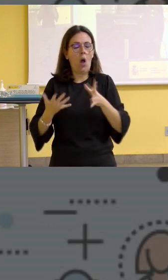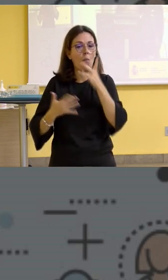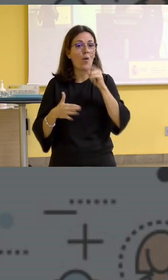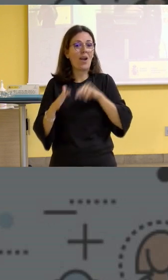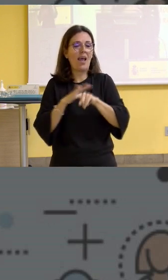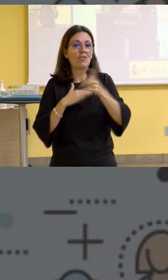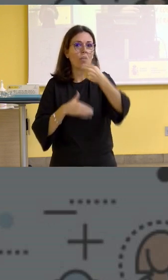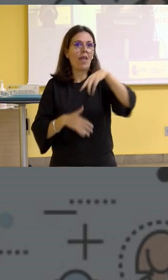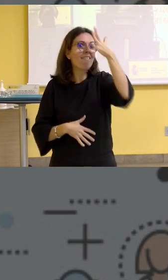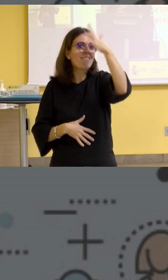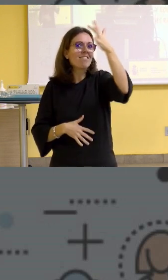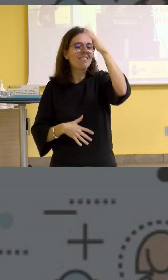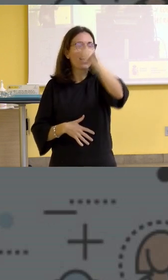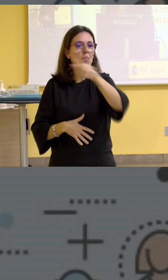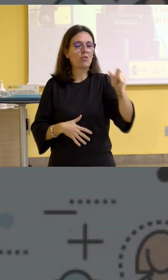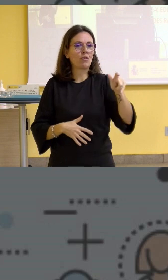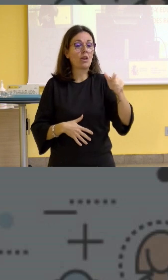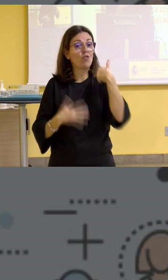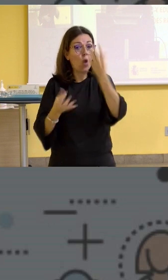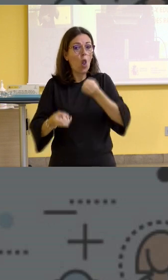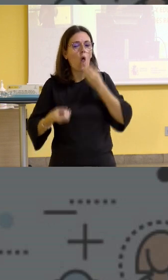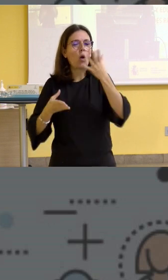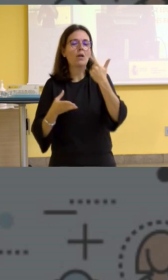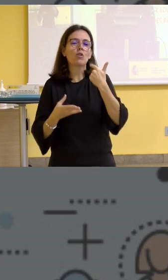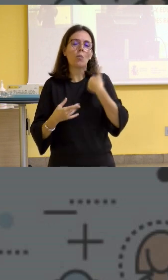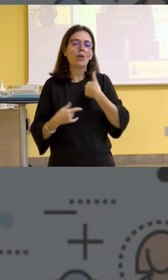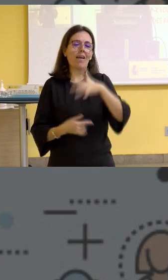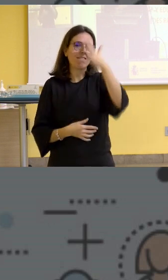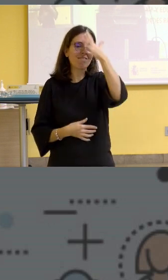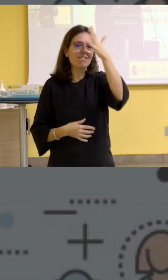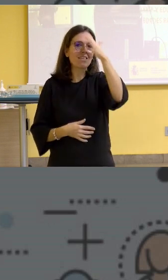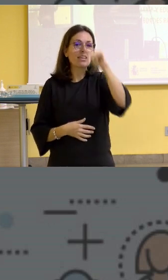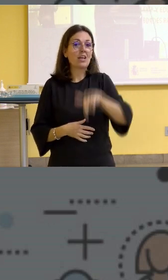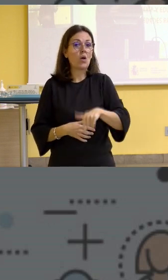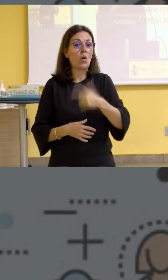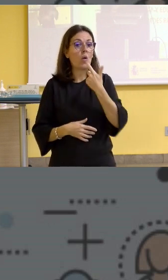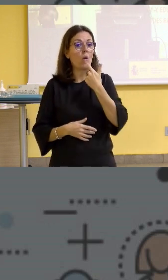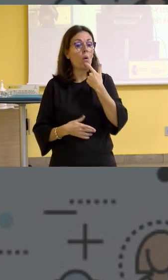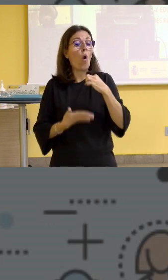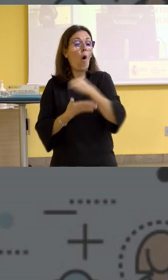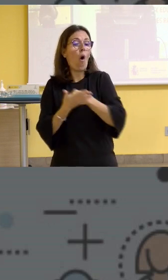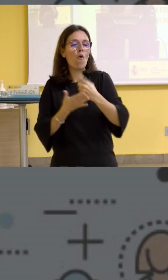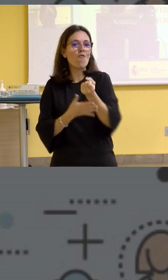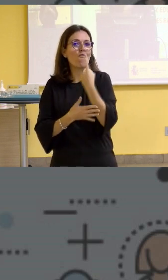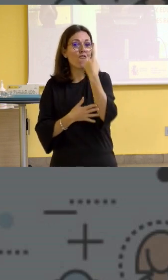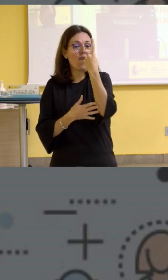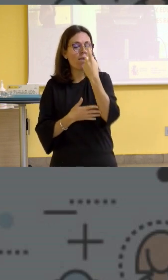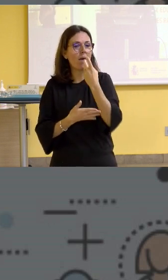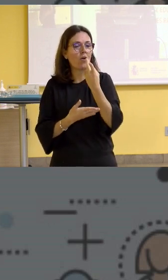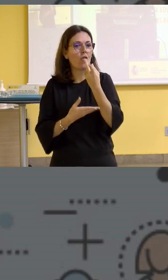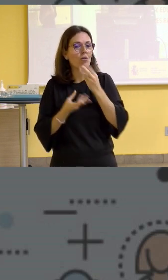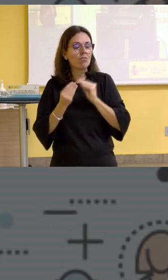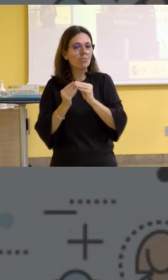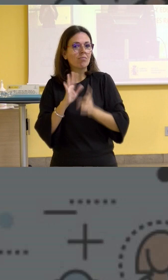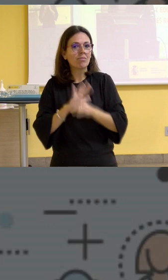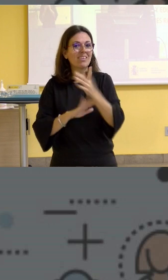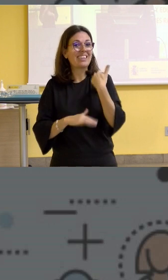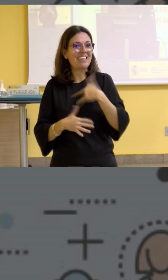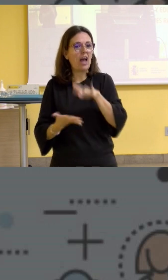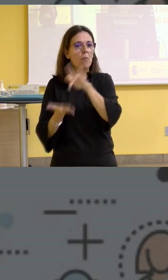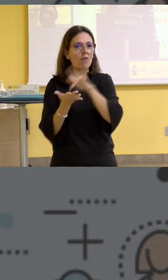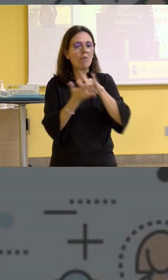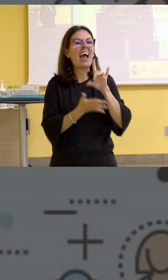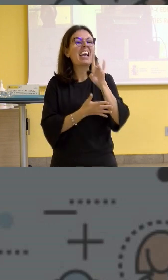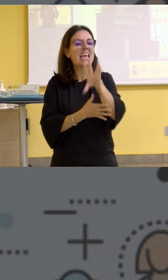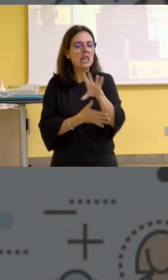de expectativas. Y lo comento porque me hace especial ilusión que no se ha desarrollado un fármaco. Estamos probando cerca de 15